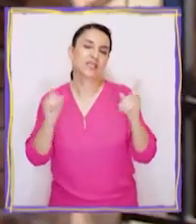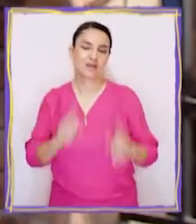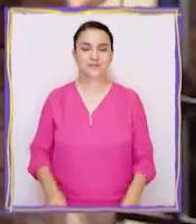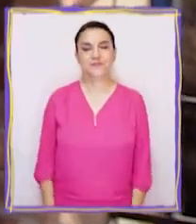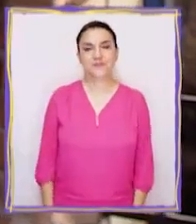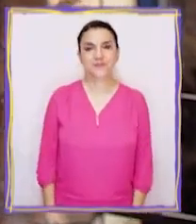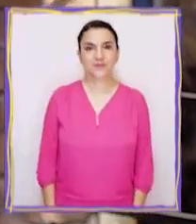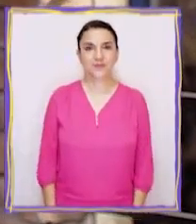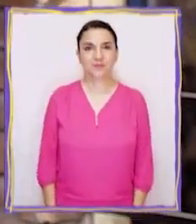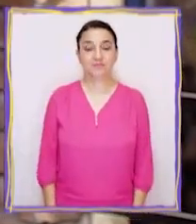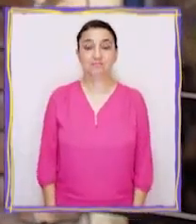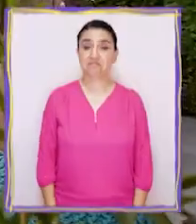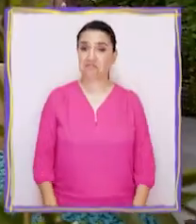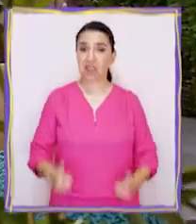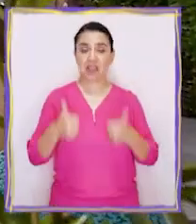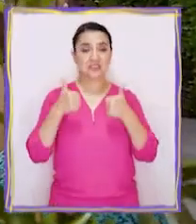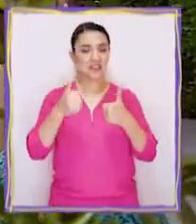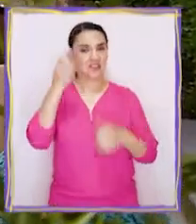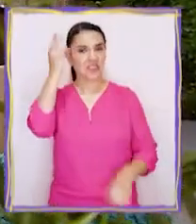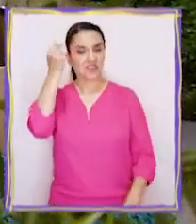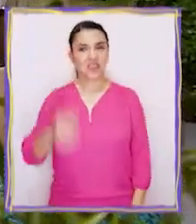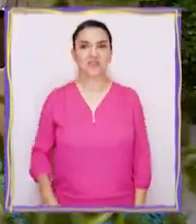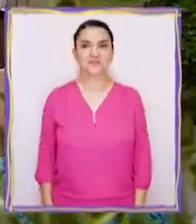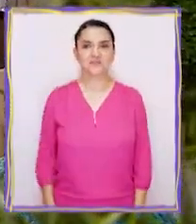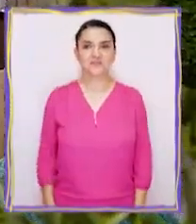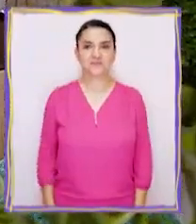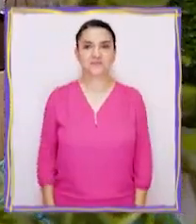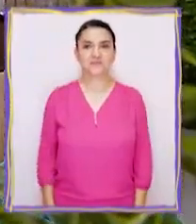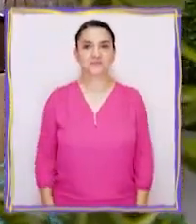música. ¡Yay! Excelente idea.